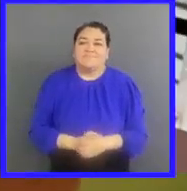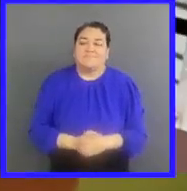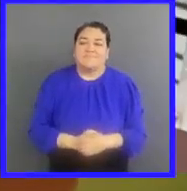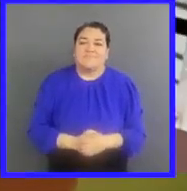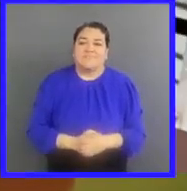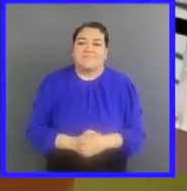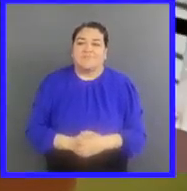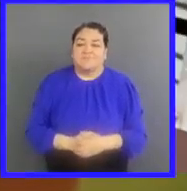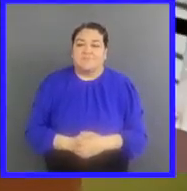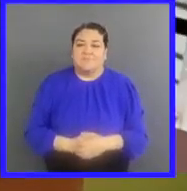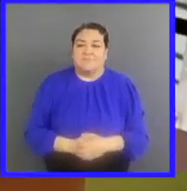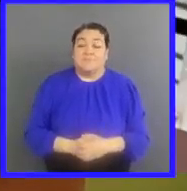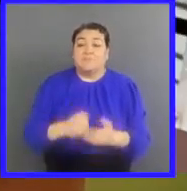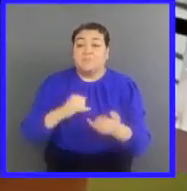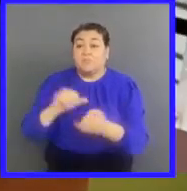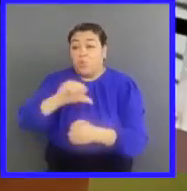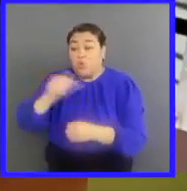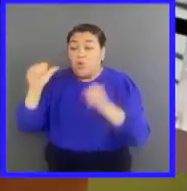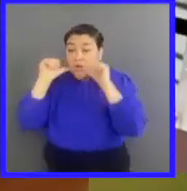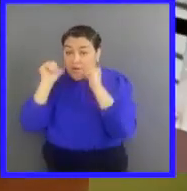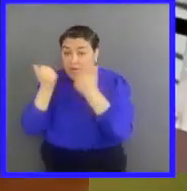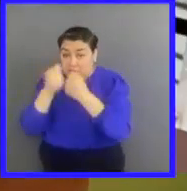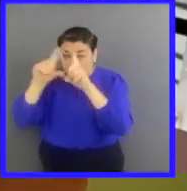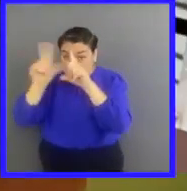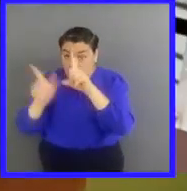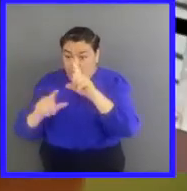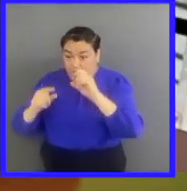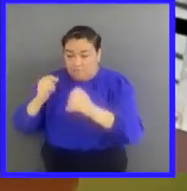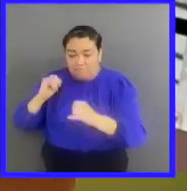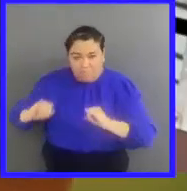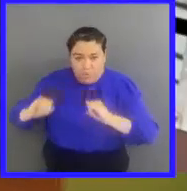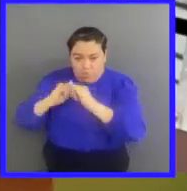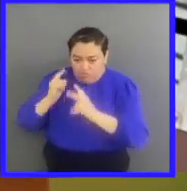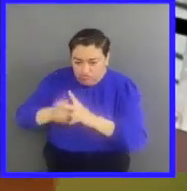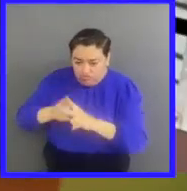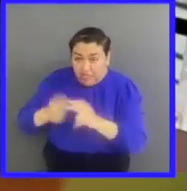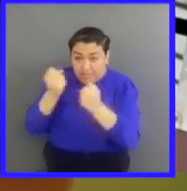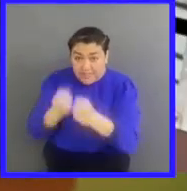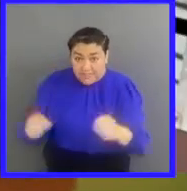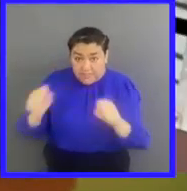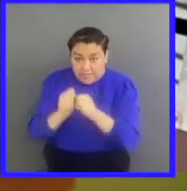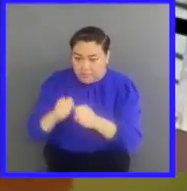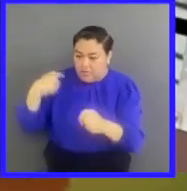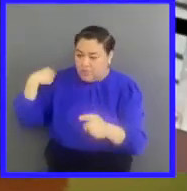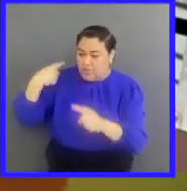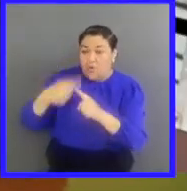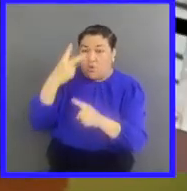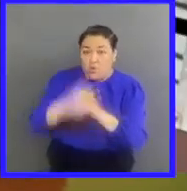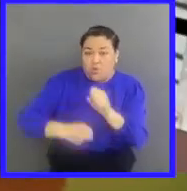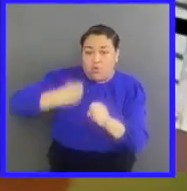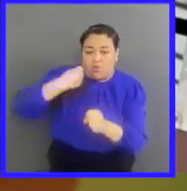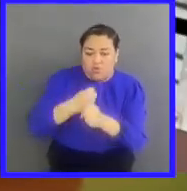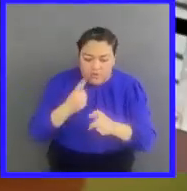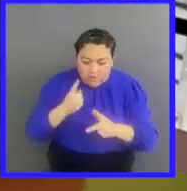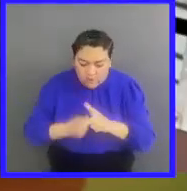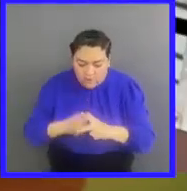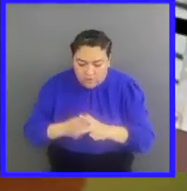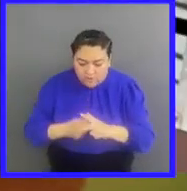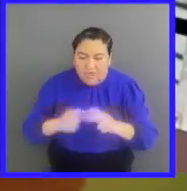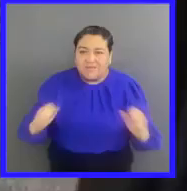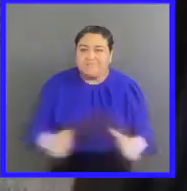Cifras de la Asociación Mexicana de Instituciones de Seguros revelaron que en los últimos 2 años aumentaron los siniestros viales en